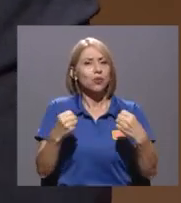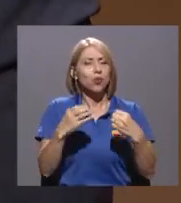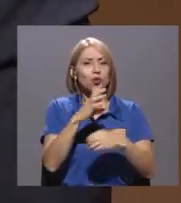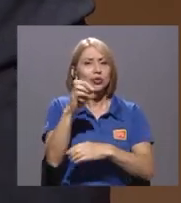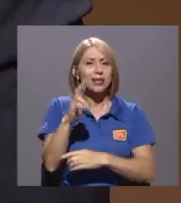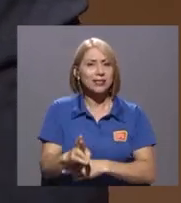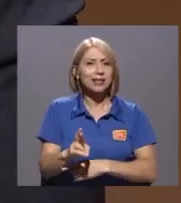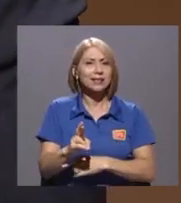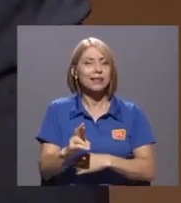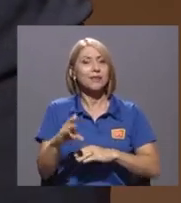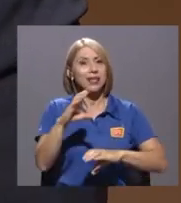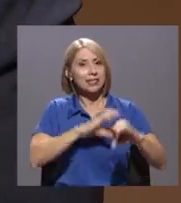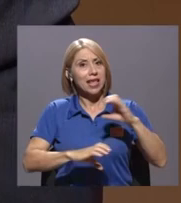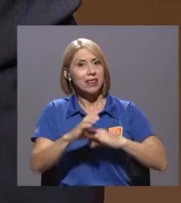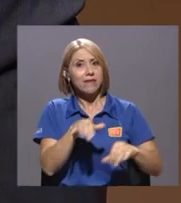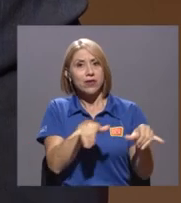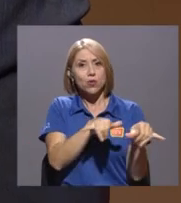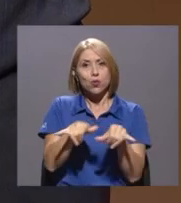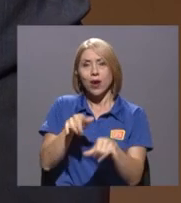científico